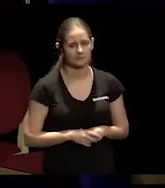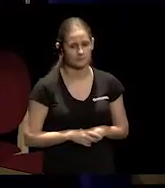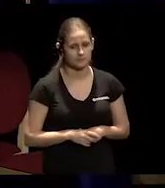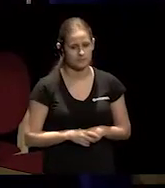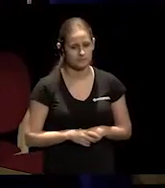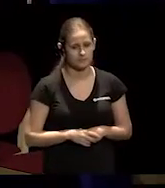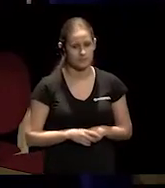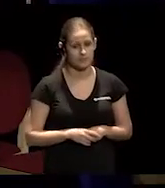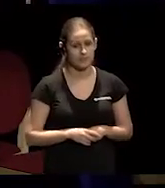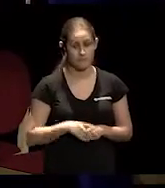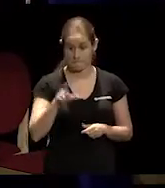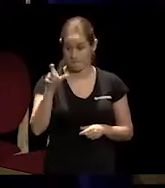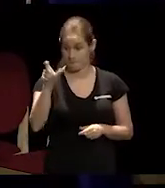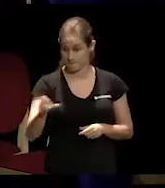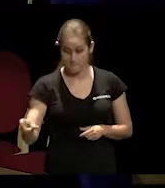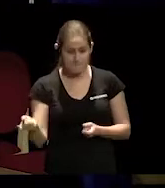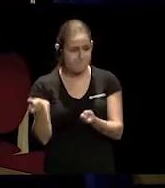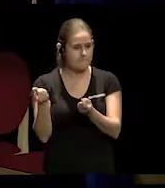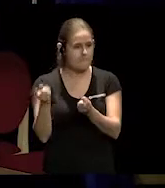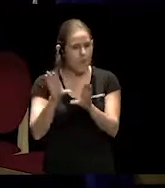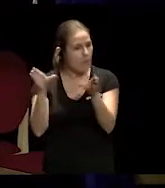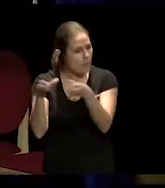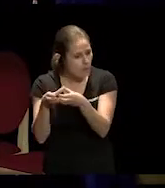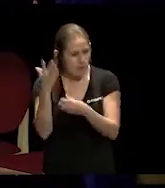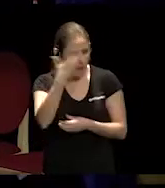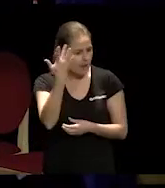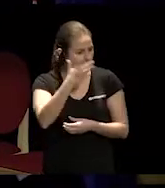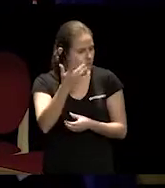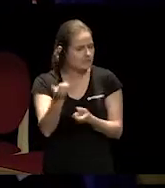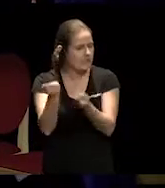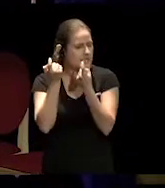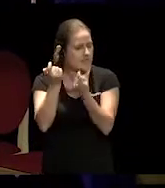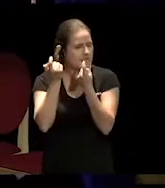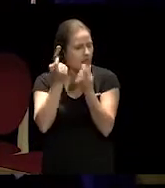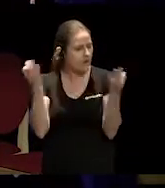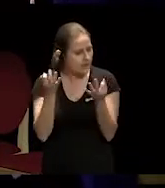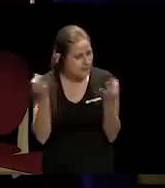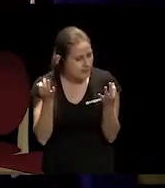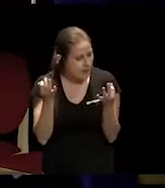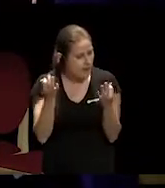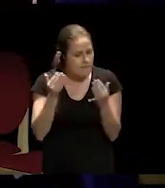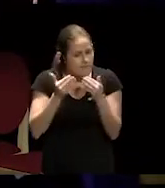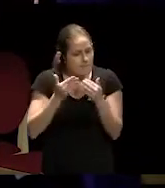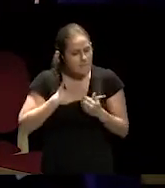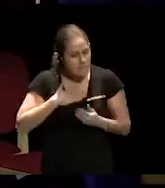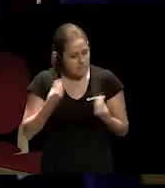me ha enseñado todo este club de carnaval a cambiar mi vida.